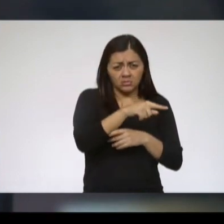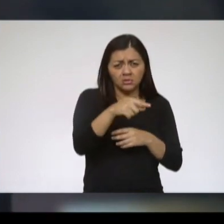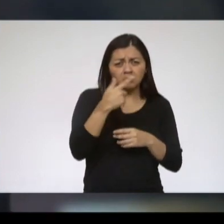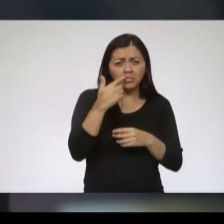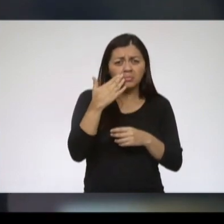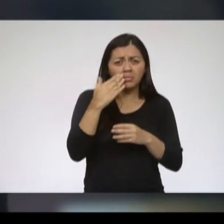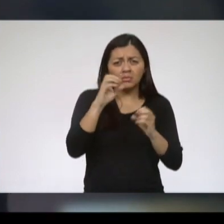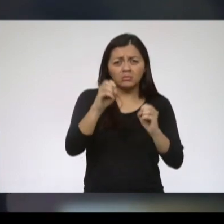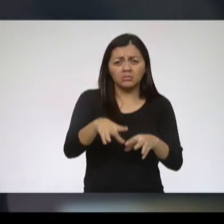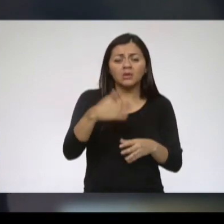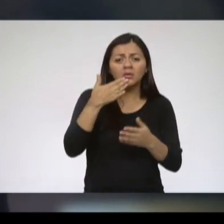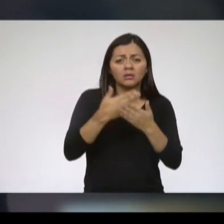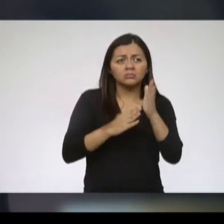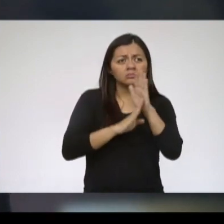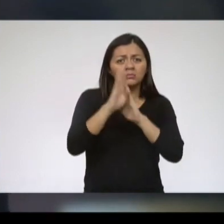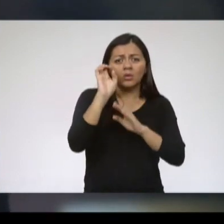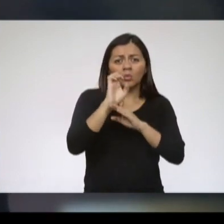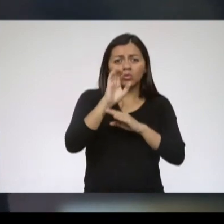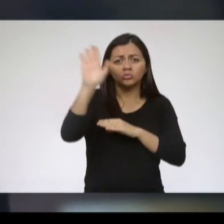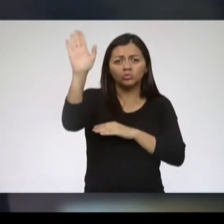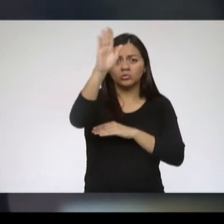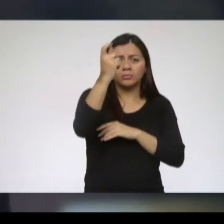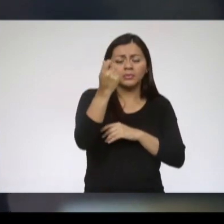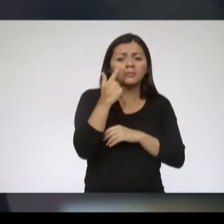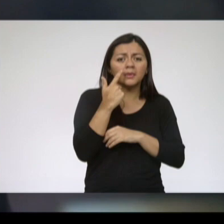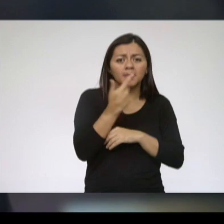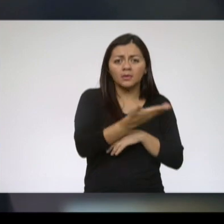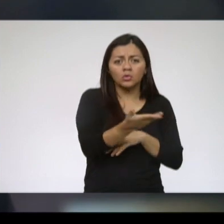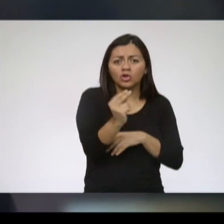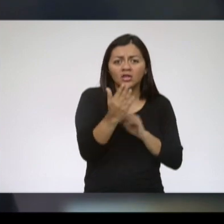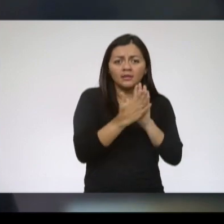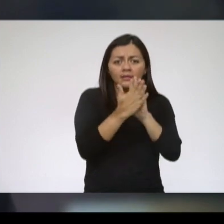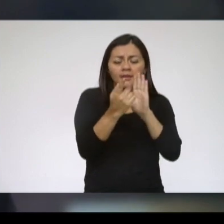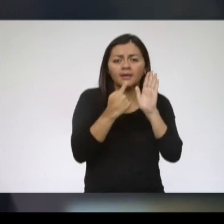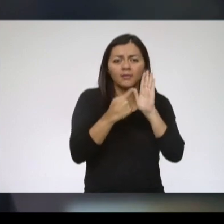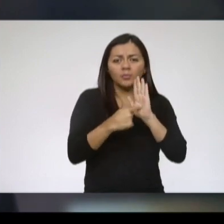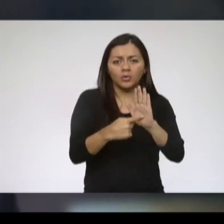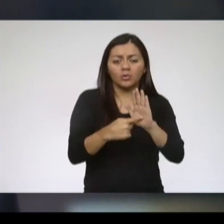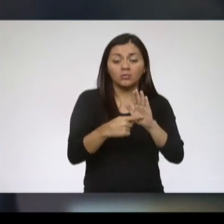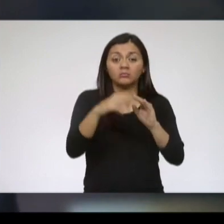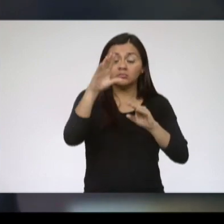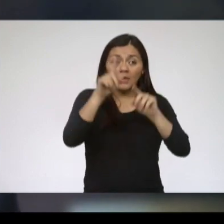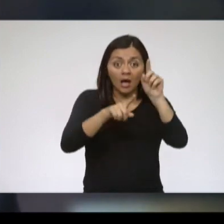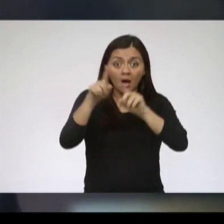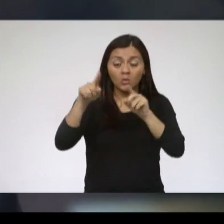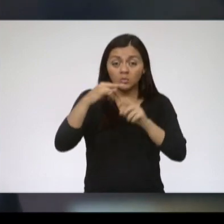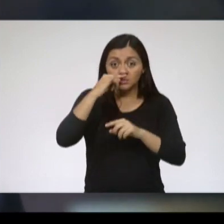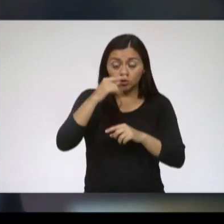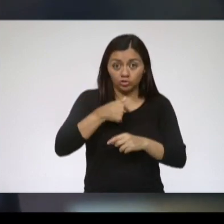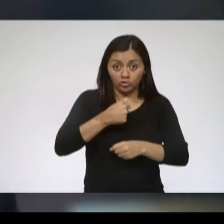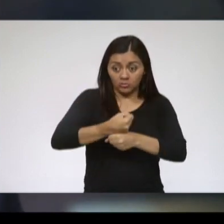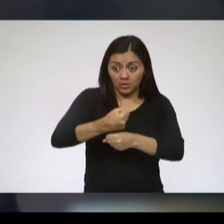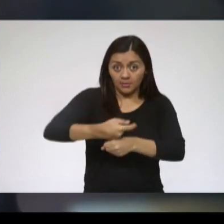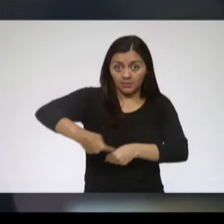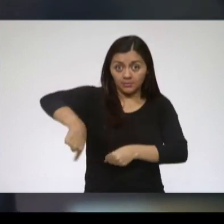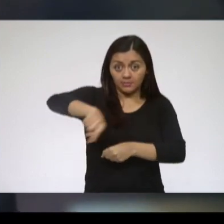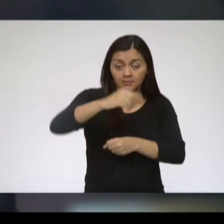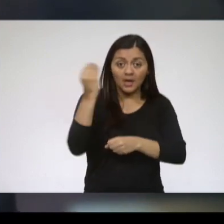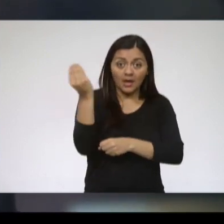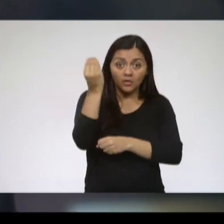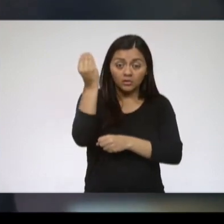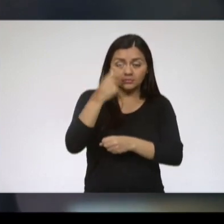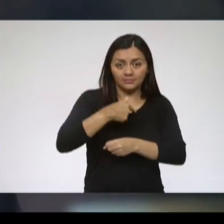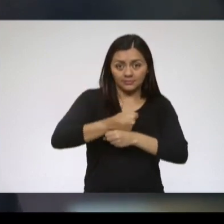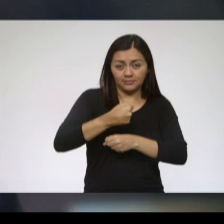y adolescentes que están sin su referencia paternal. Muchos de los niños con los que trabajaba, muchos de los adolescentes con